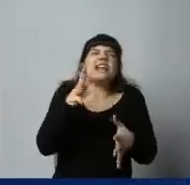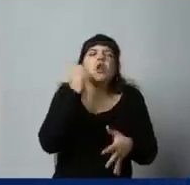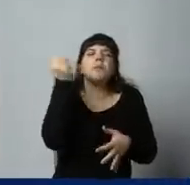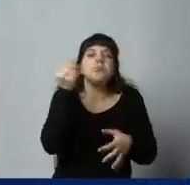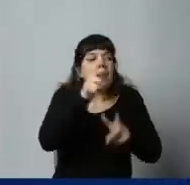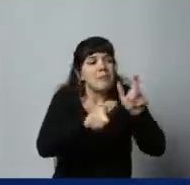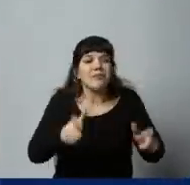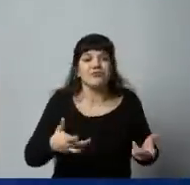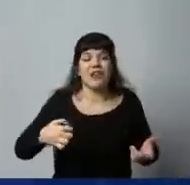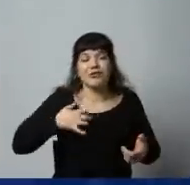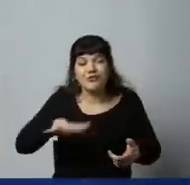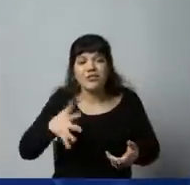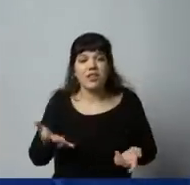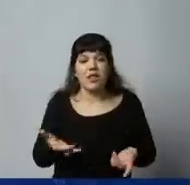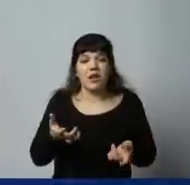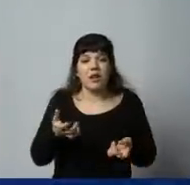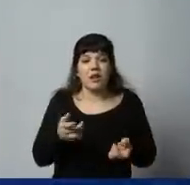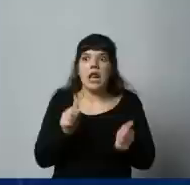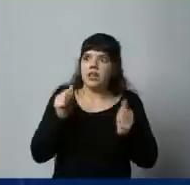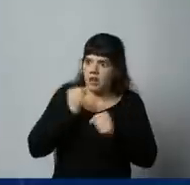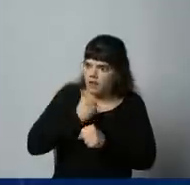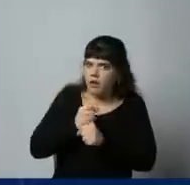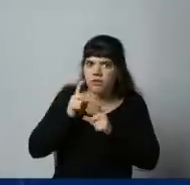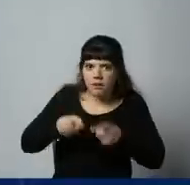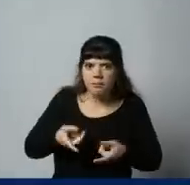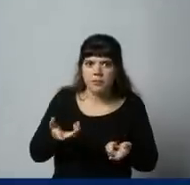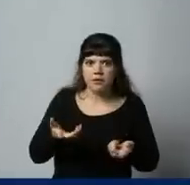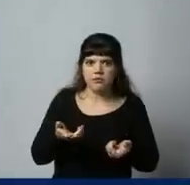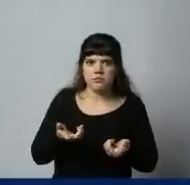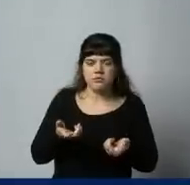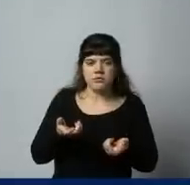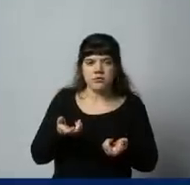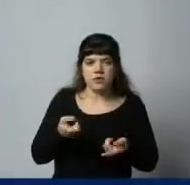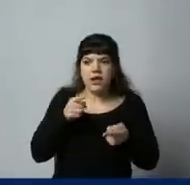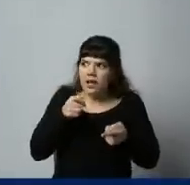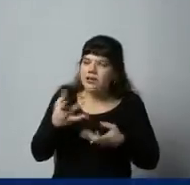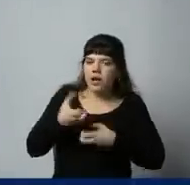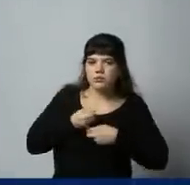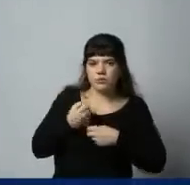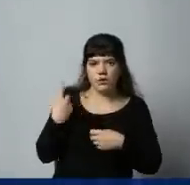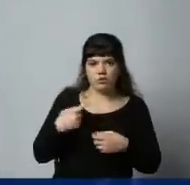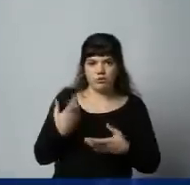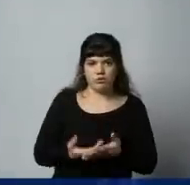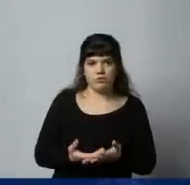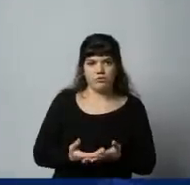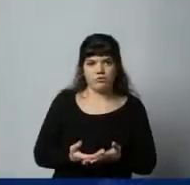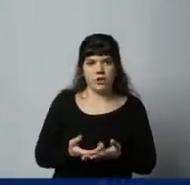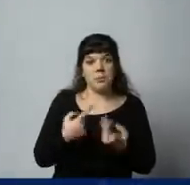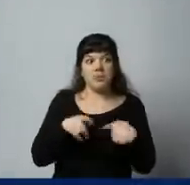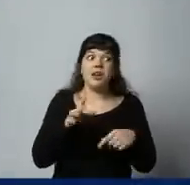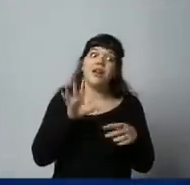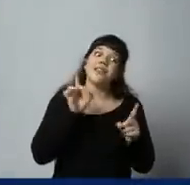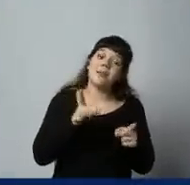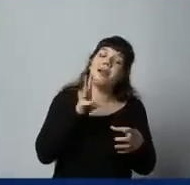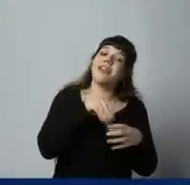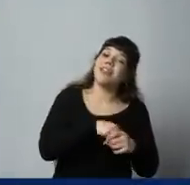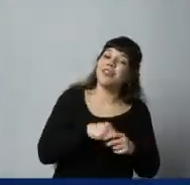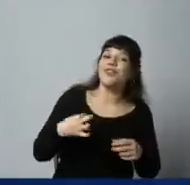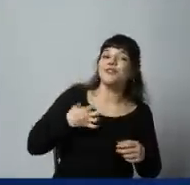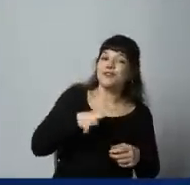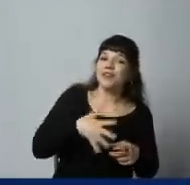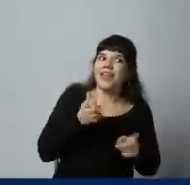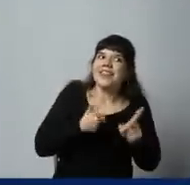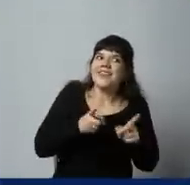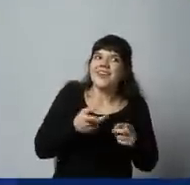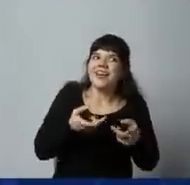acompaña Y por supuesto los trabajadores Esos son los que nos sostienen pero también dentro de una sociedad tiene que haber un lugar